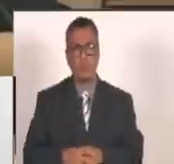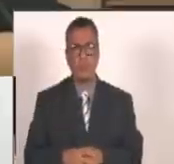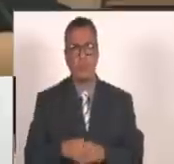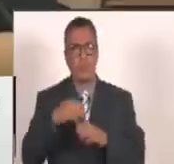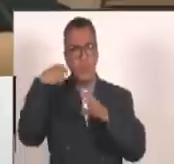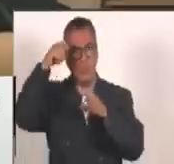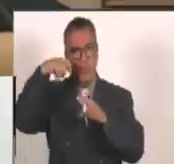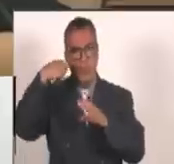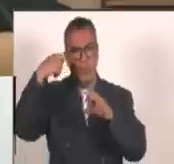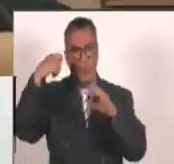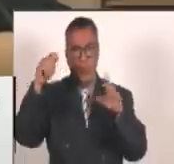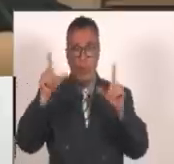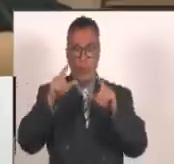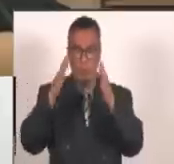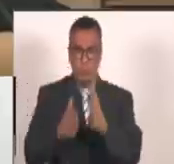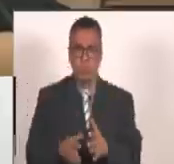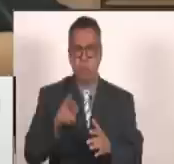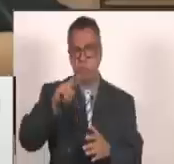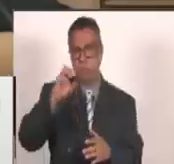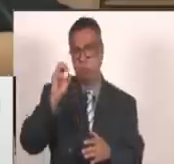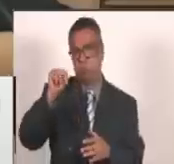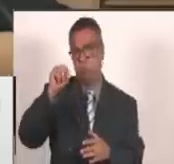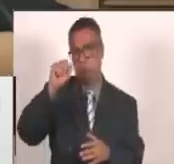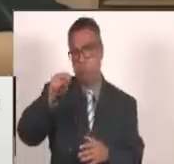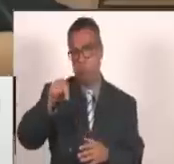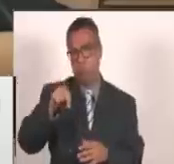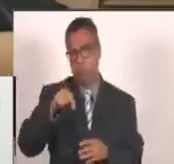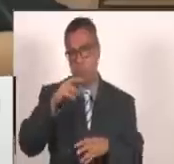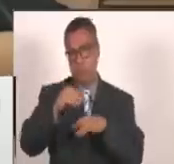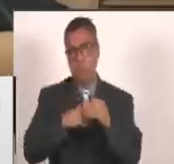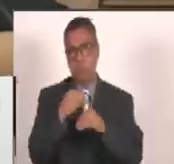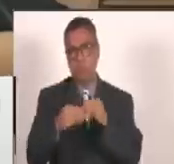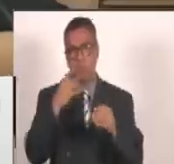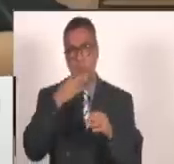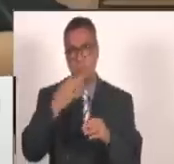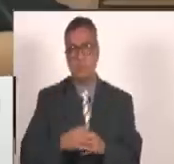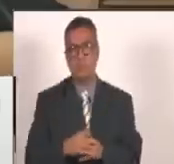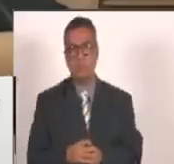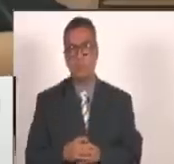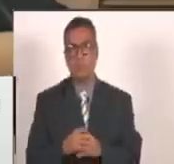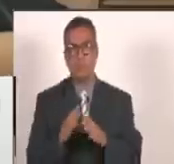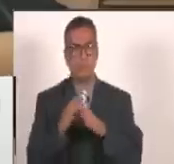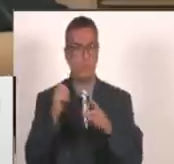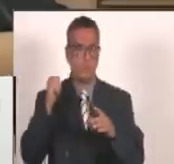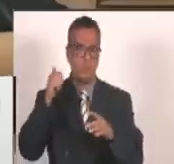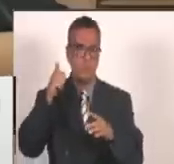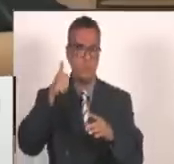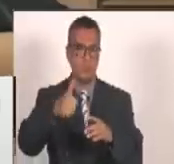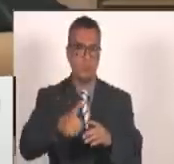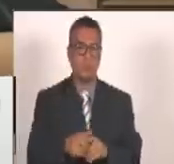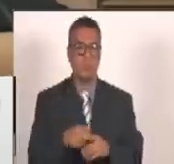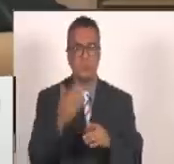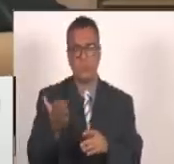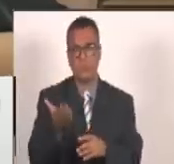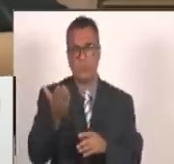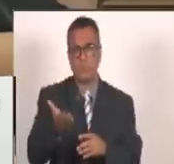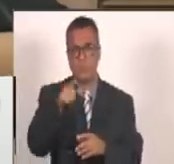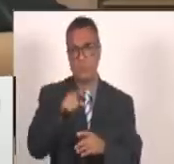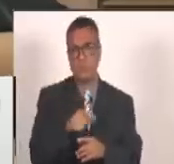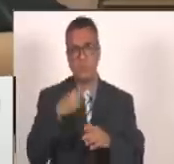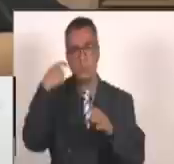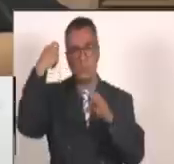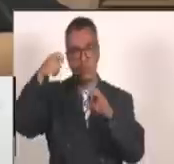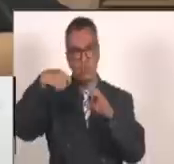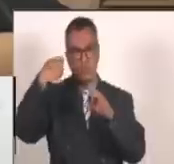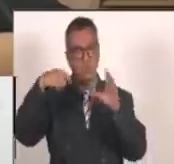el cineasta Román Chalbón Quintero es un referente indiscutible de una trayectoria e importancia en